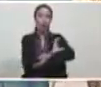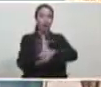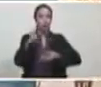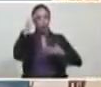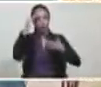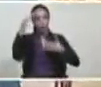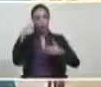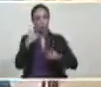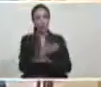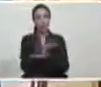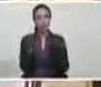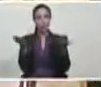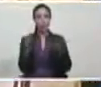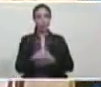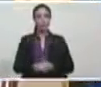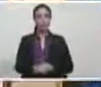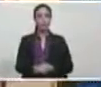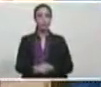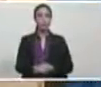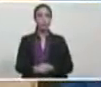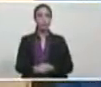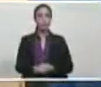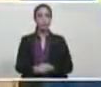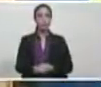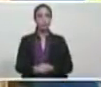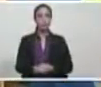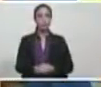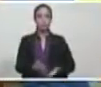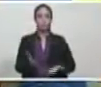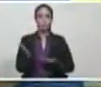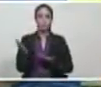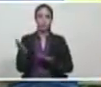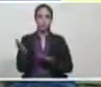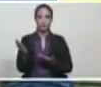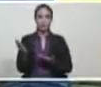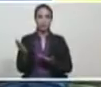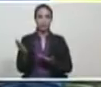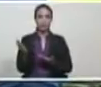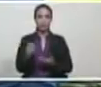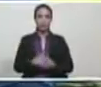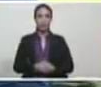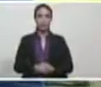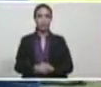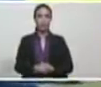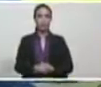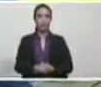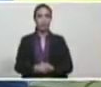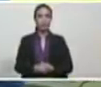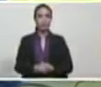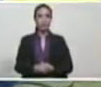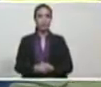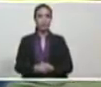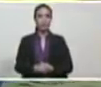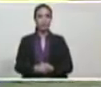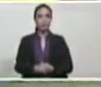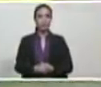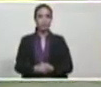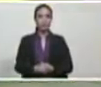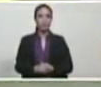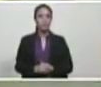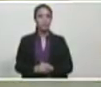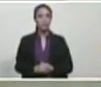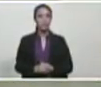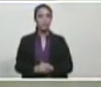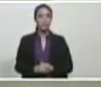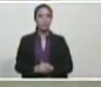Dionisio Suárez, Adrián Rincones, Jorgin Loreto, Rolando Díaz, Gianni Díaz y Jorgin Loreto. Otra vez por aquí,